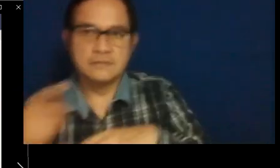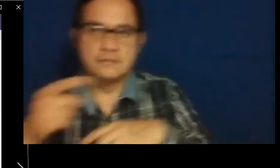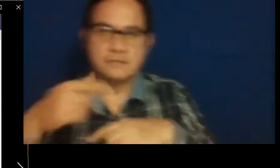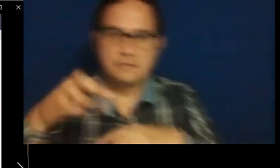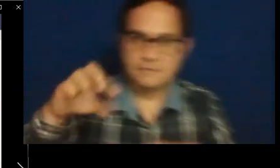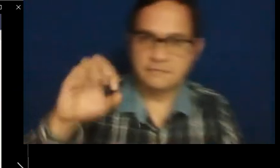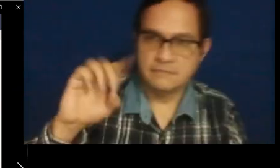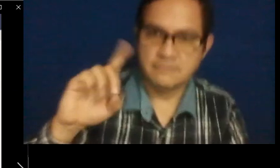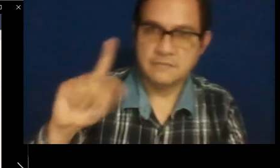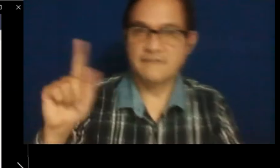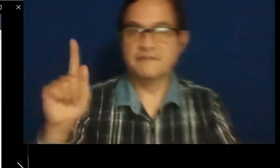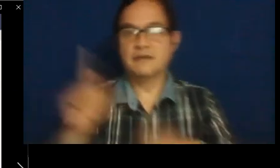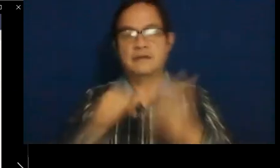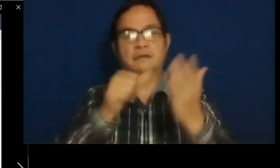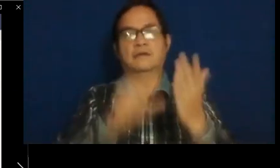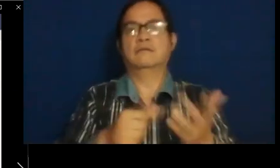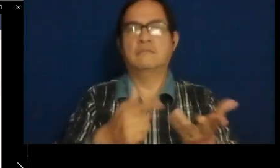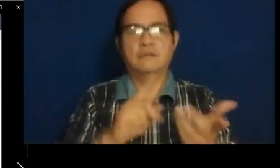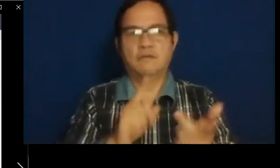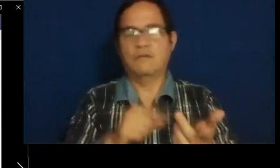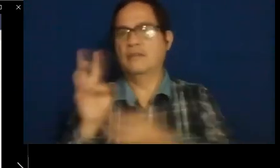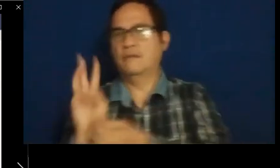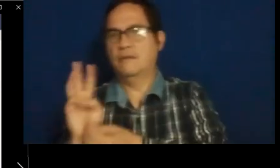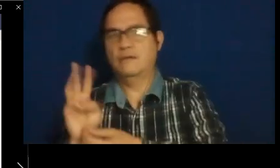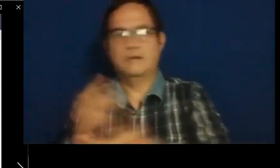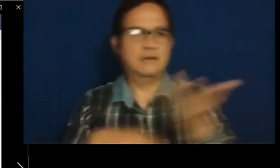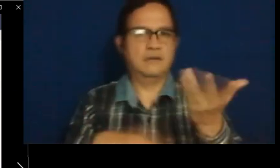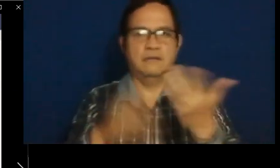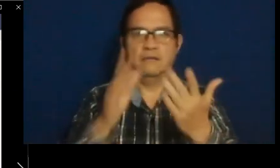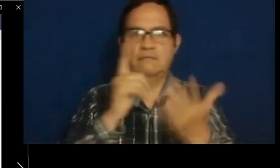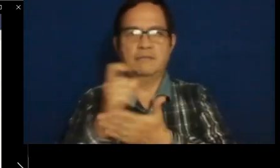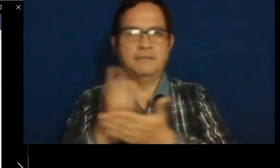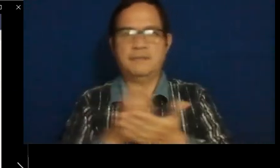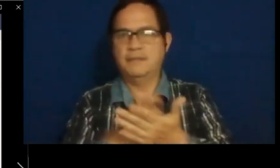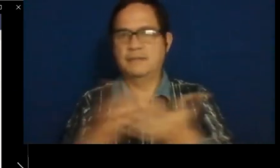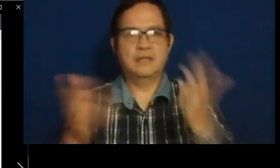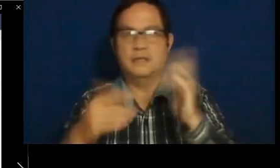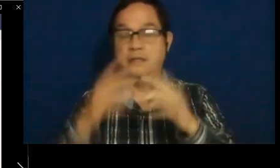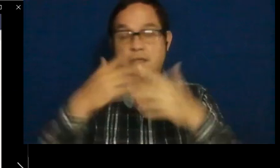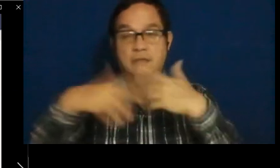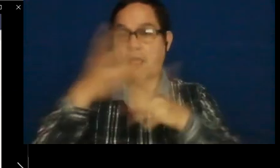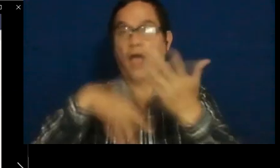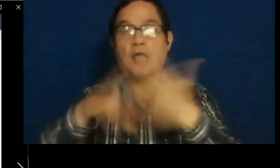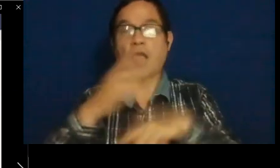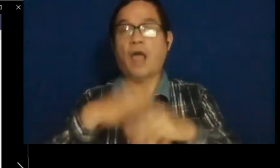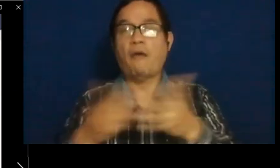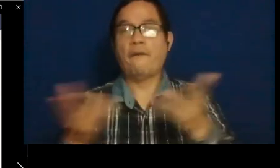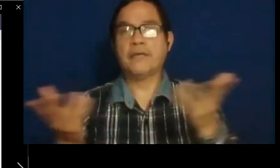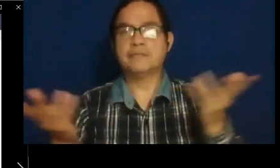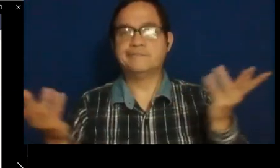PDF y me lo mandó en Word y me mandó 3 archivos, o sea, me mandó una imagen en uno, me mandó una tabla en el otro y me mandó el informe en el otro.